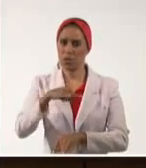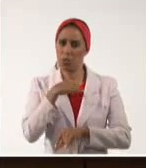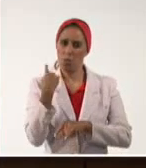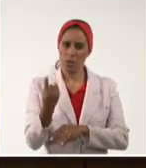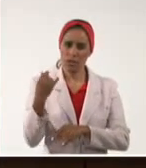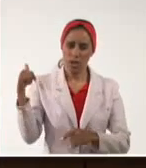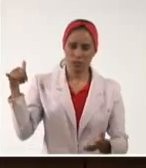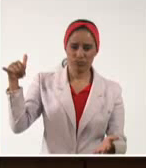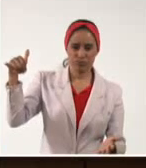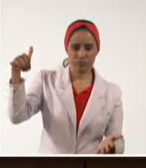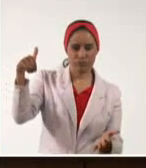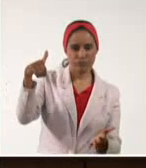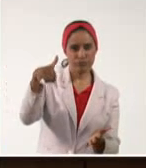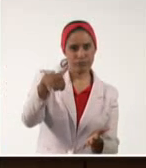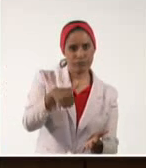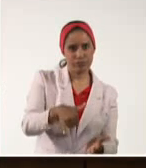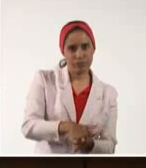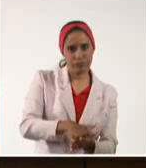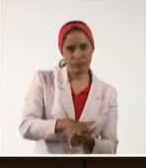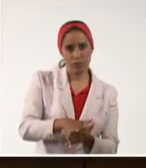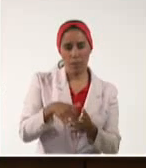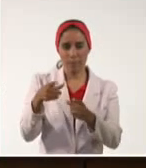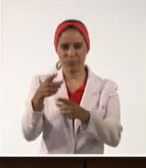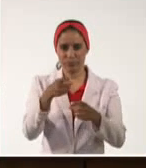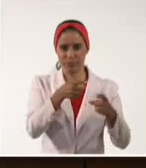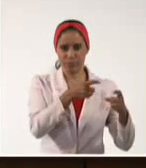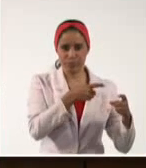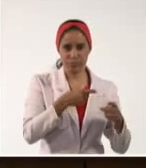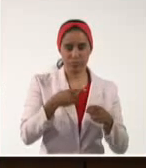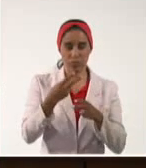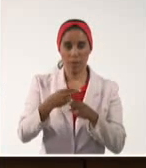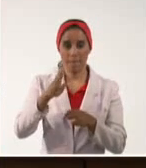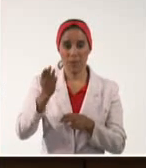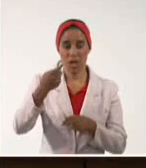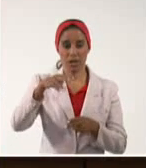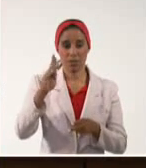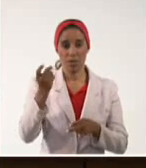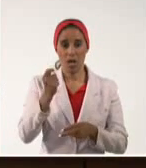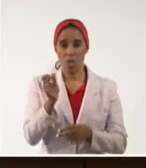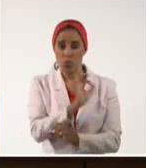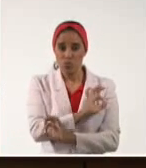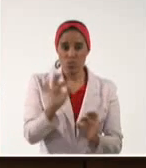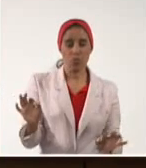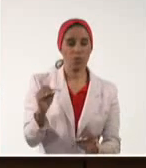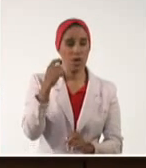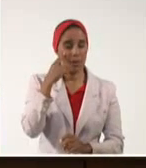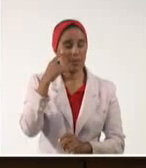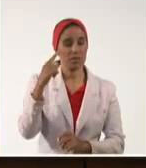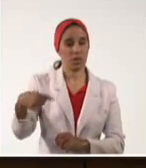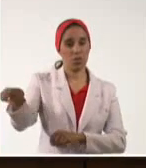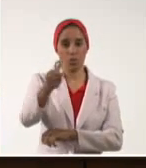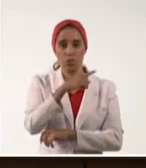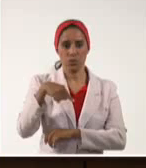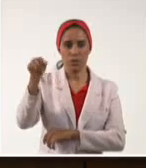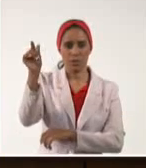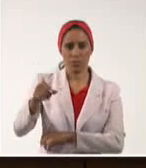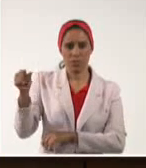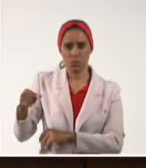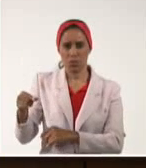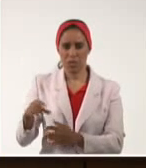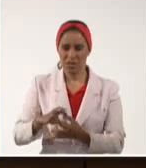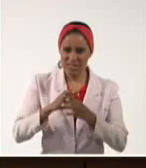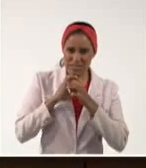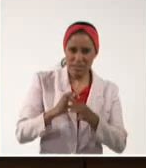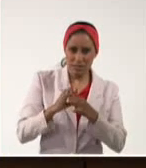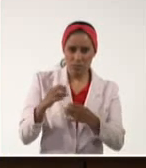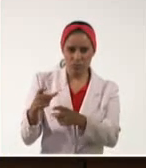de Cubana frente a las costas de Barbados, cito: lo que no podrán nunca imaginarse aquellos que cometen grandes crímenes contra